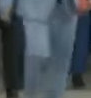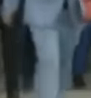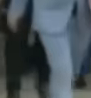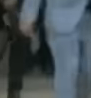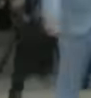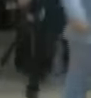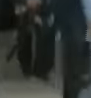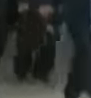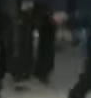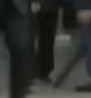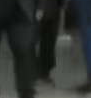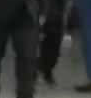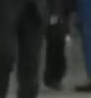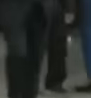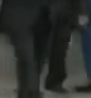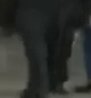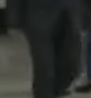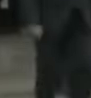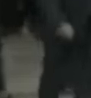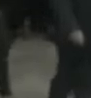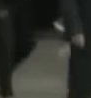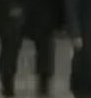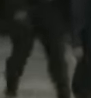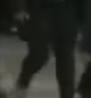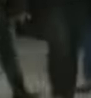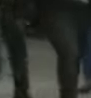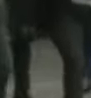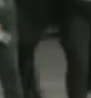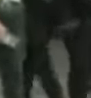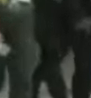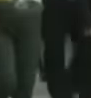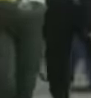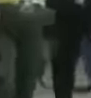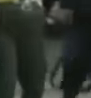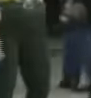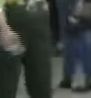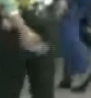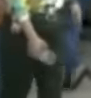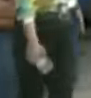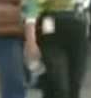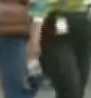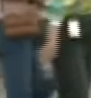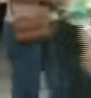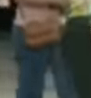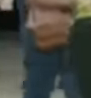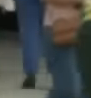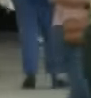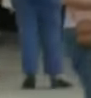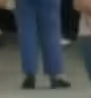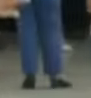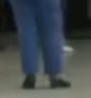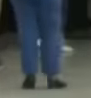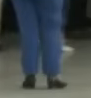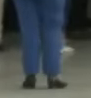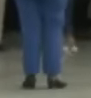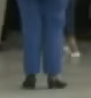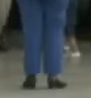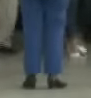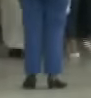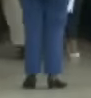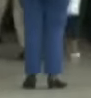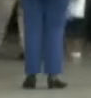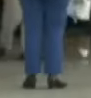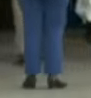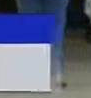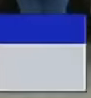impuestas por el gobierno supremacista de los Estados Unidos de América a la República Bolivariana de Venezuela. En este mismo orden de